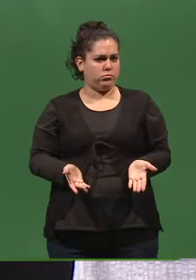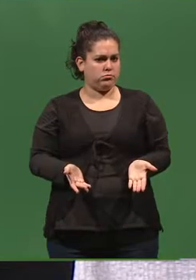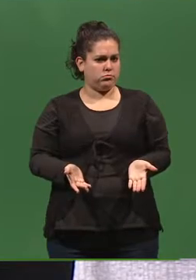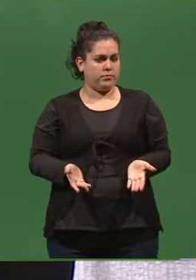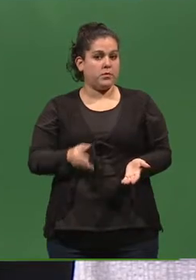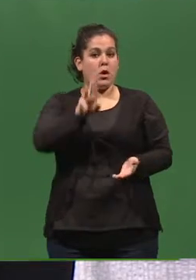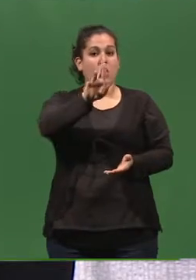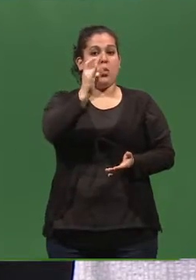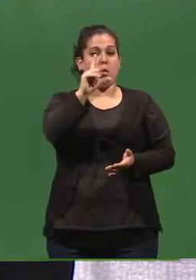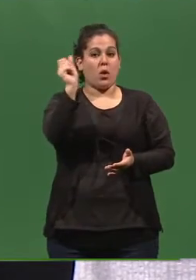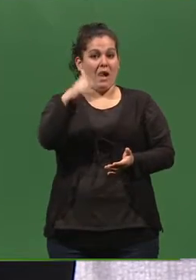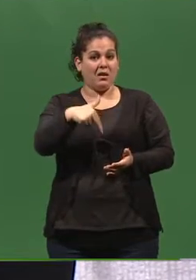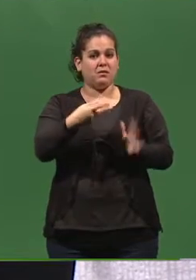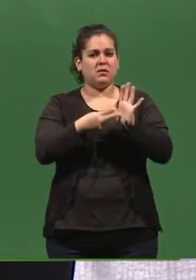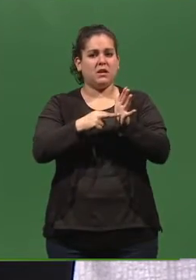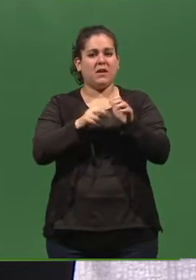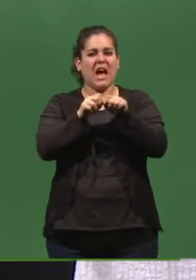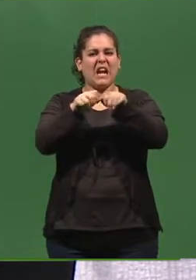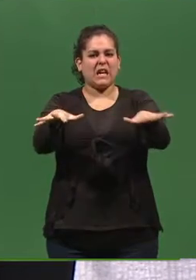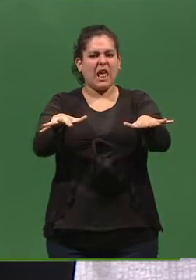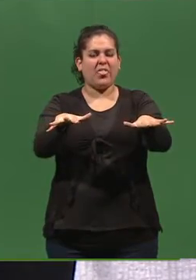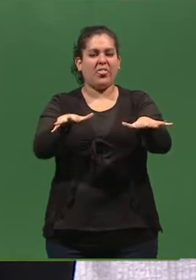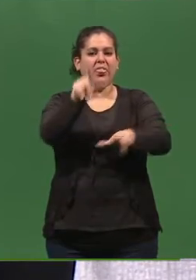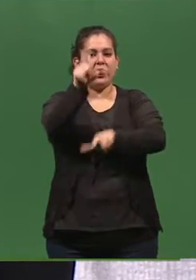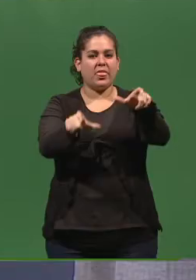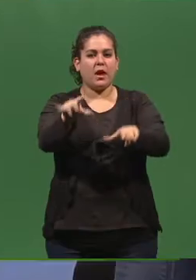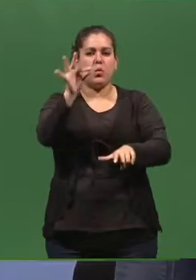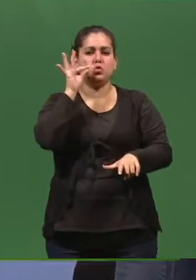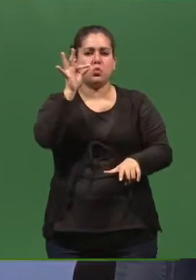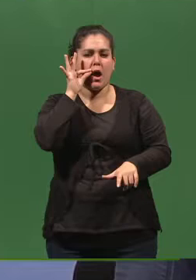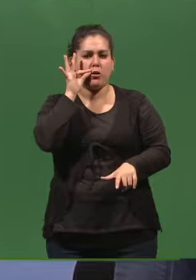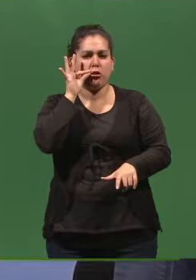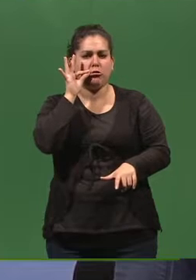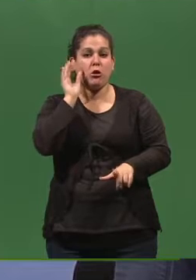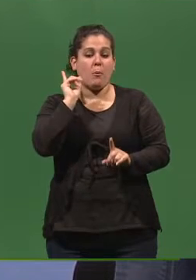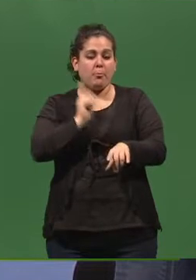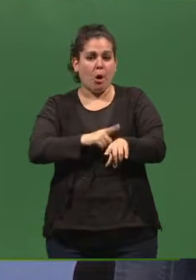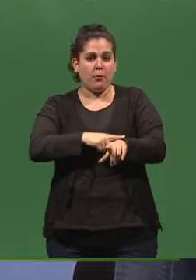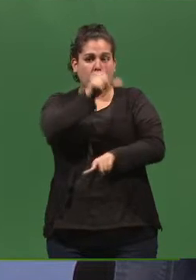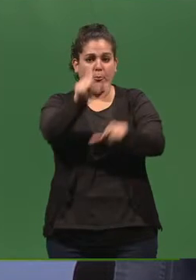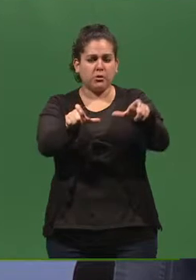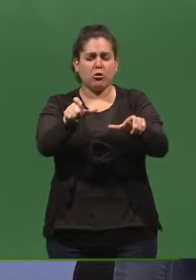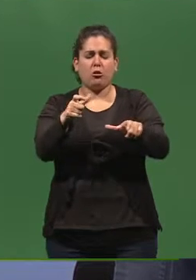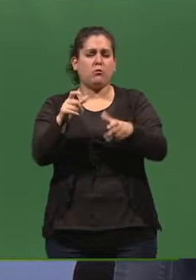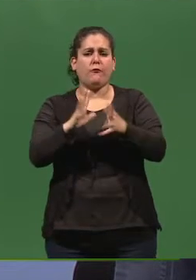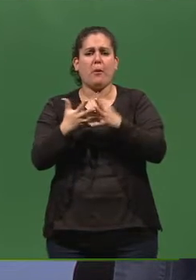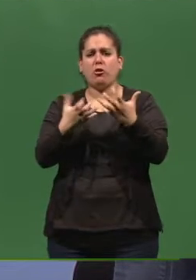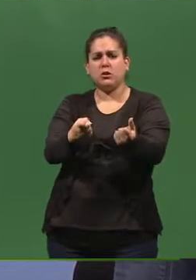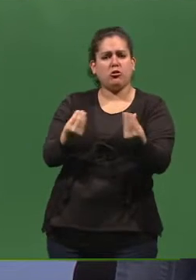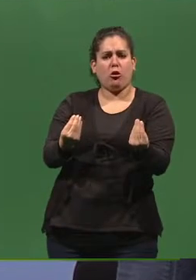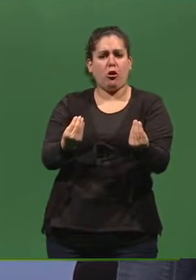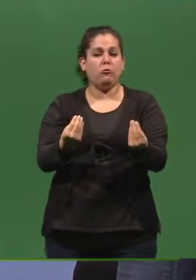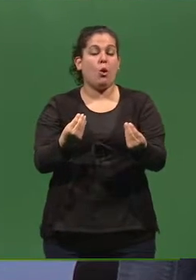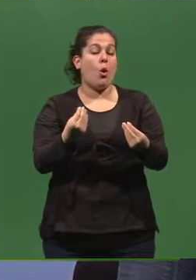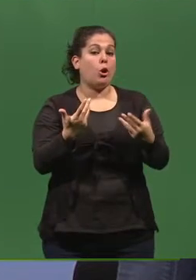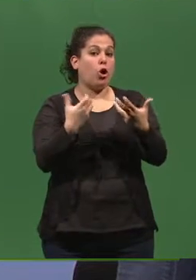como RUCAM significa red de usuarios, ¿no? De contener esa gente que en este momento está ¿Cómo será la contención? Y